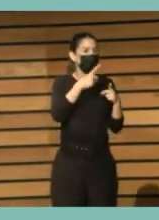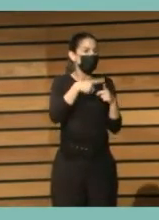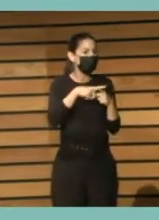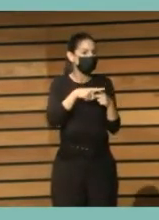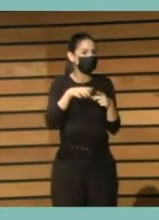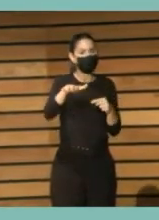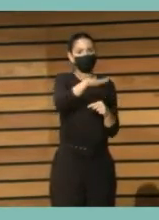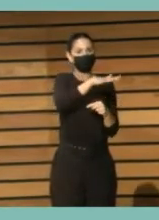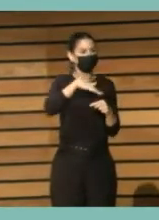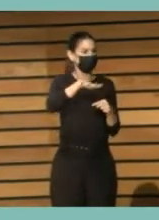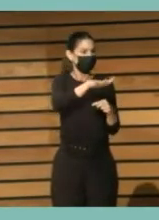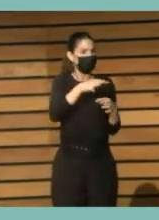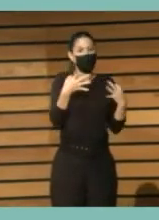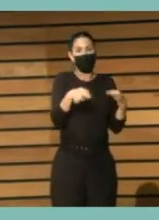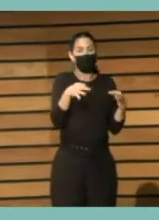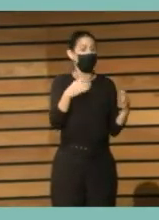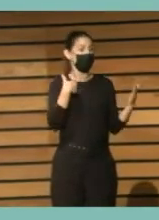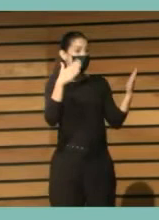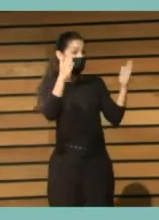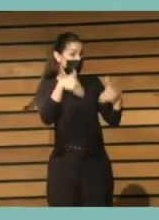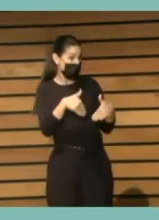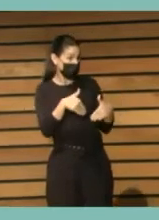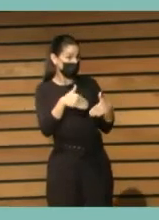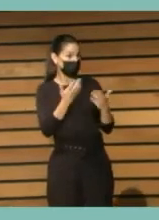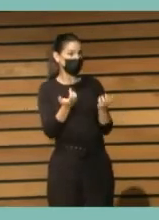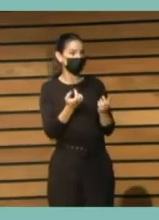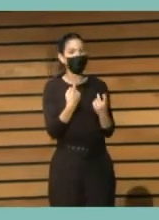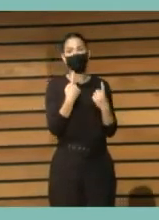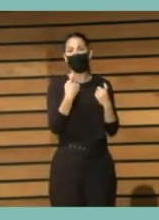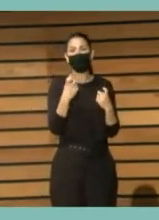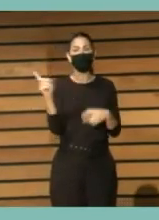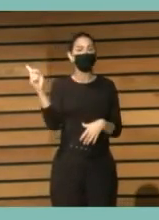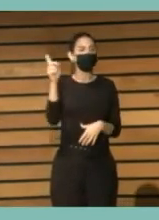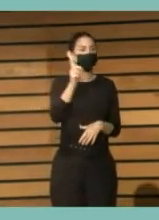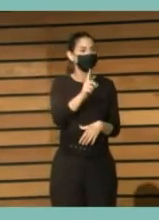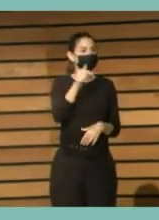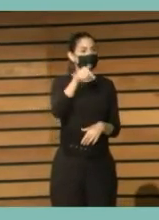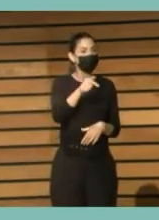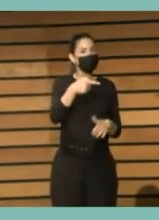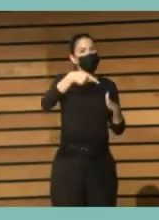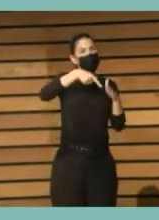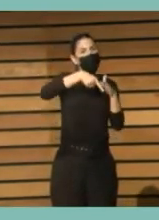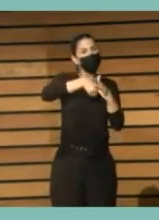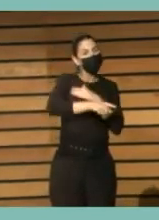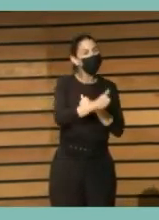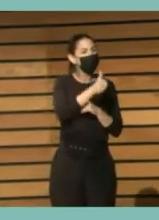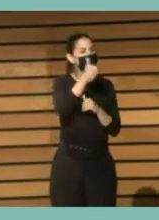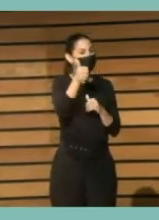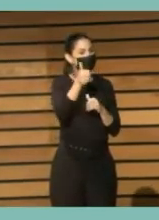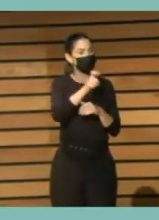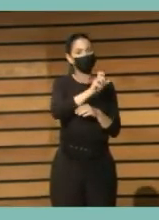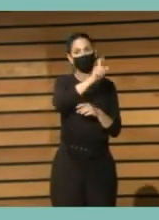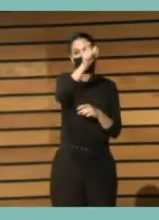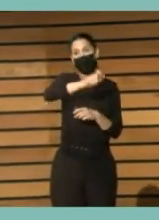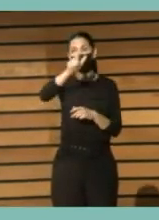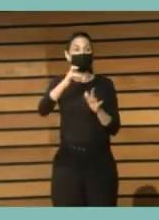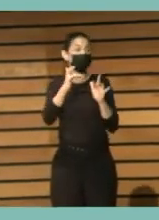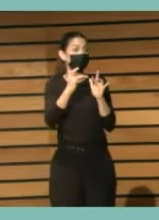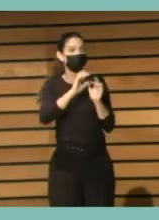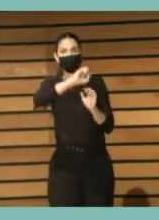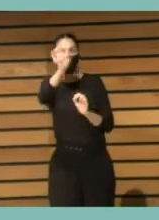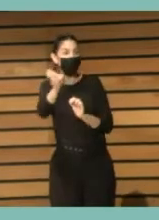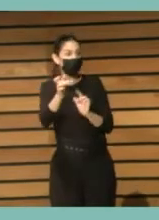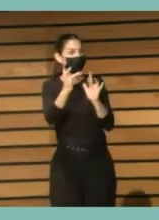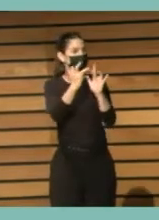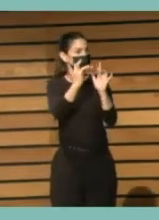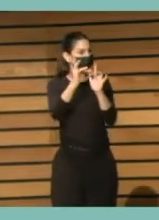que buscan poder tener una comunicación a mayor profundidad con otras personas con